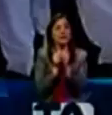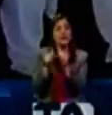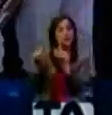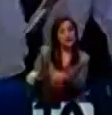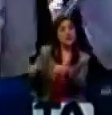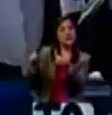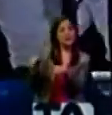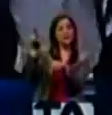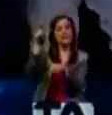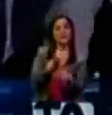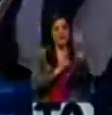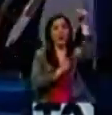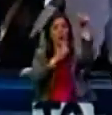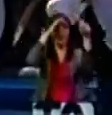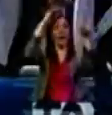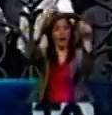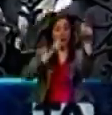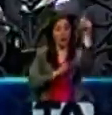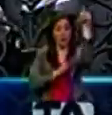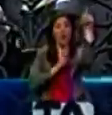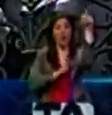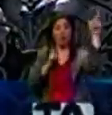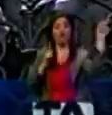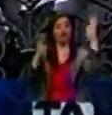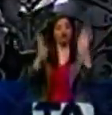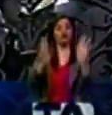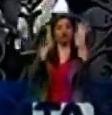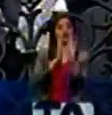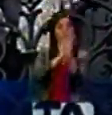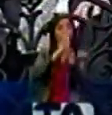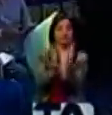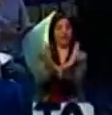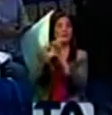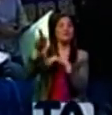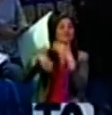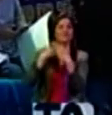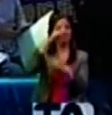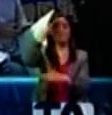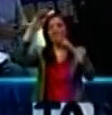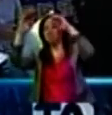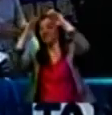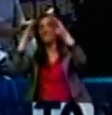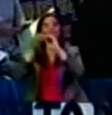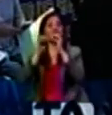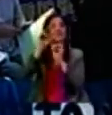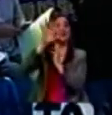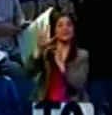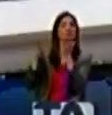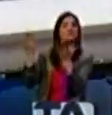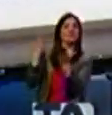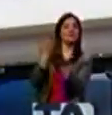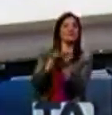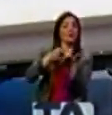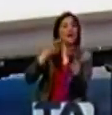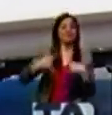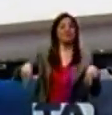Lenín Moreno en el cambio de guardia y desde el balcón presidencial saludaron a los simpatizantes de Alianza País que llegaron hasta la Plaza